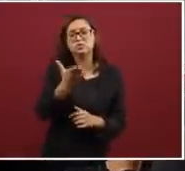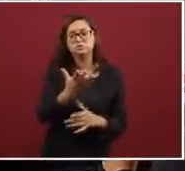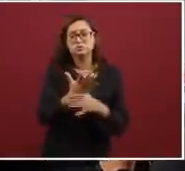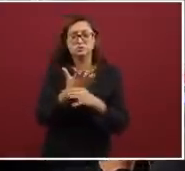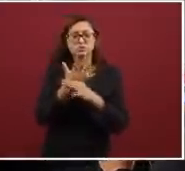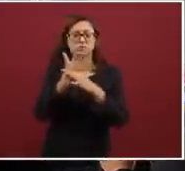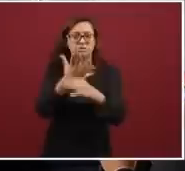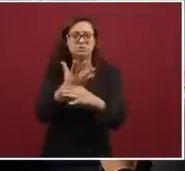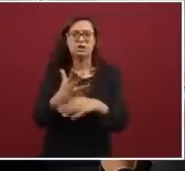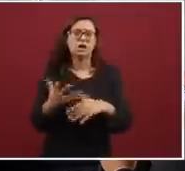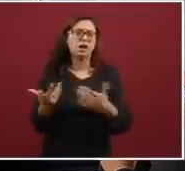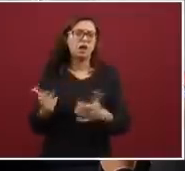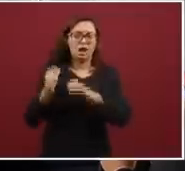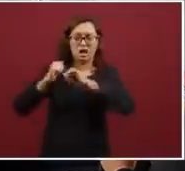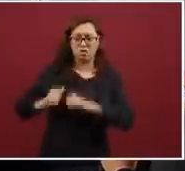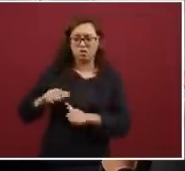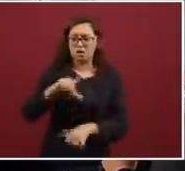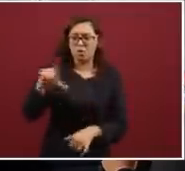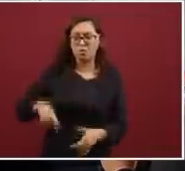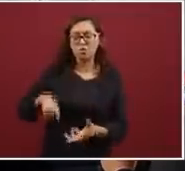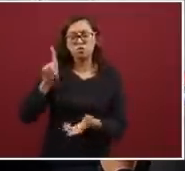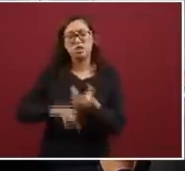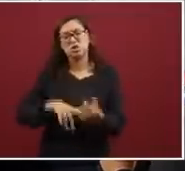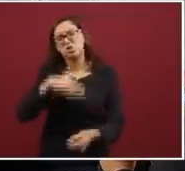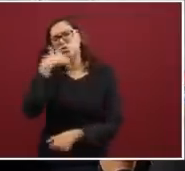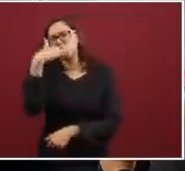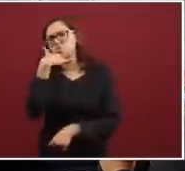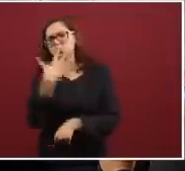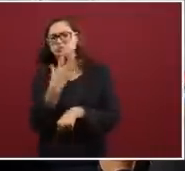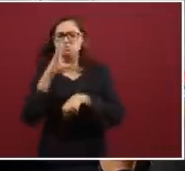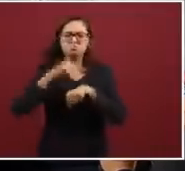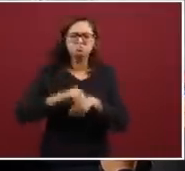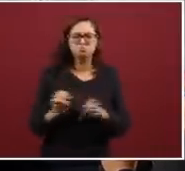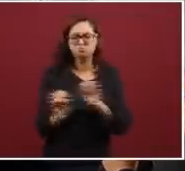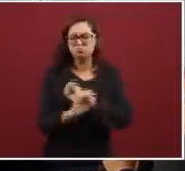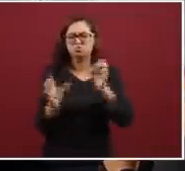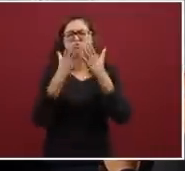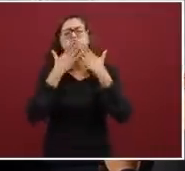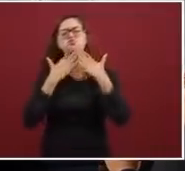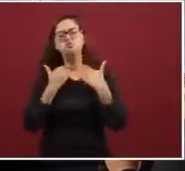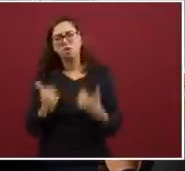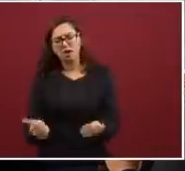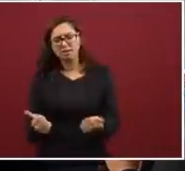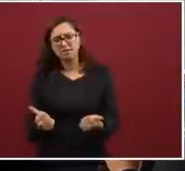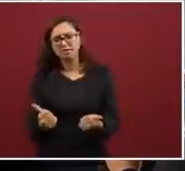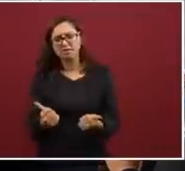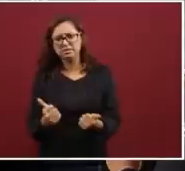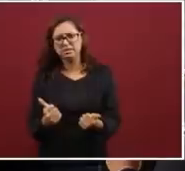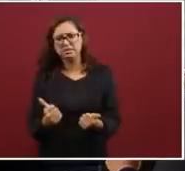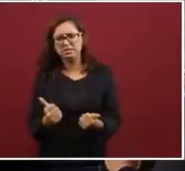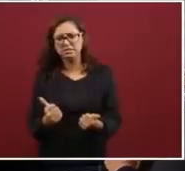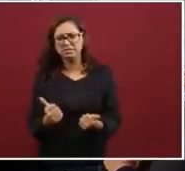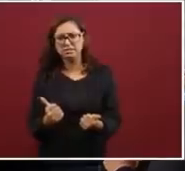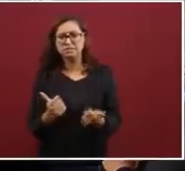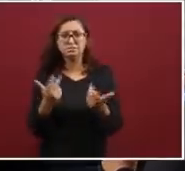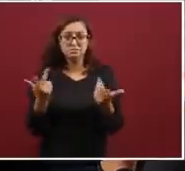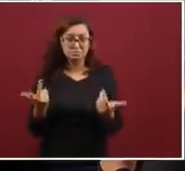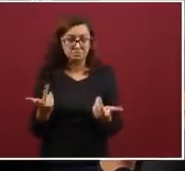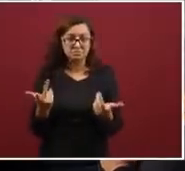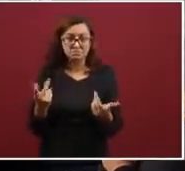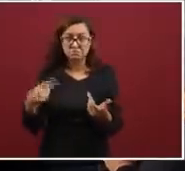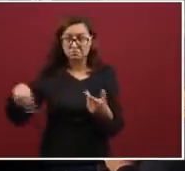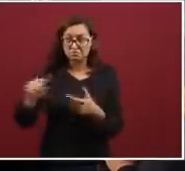corrupción tolerada en el gobierno. ¿Esto tiene que ver con la baja de desapariciones?